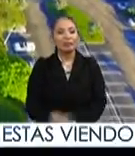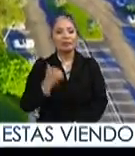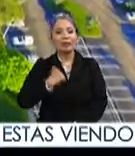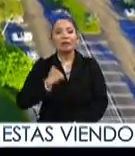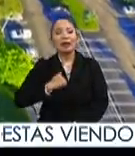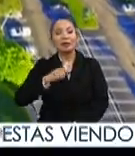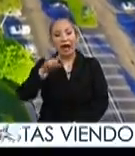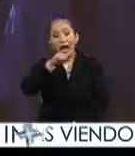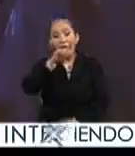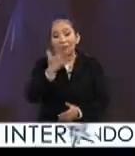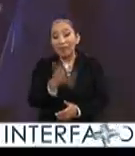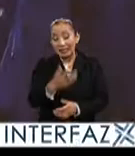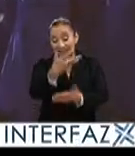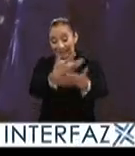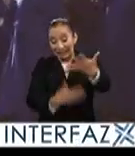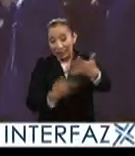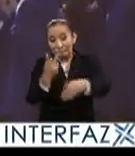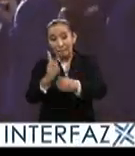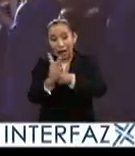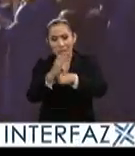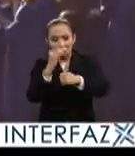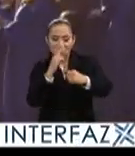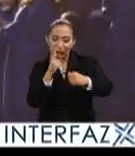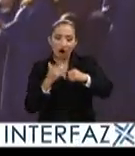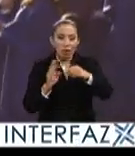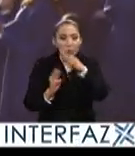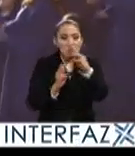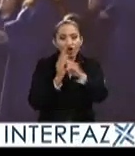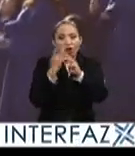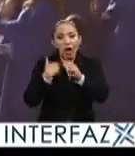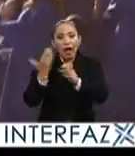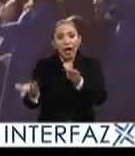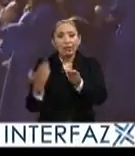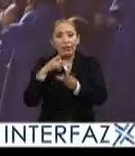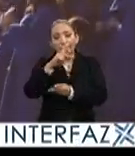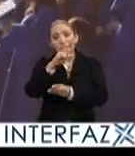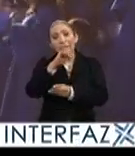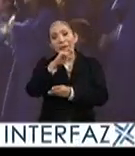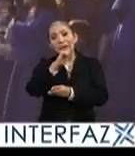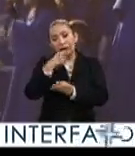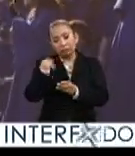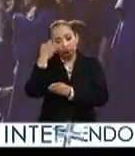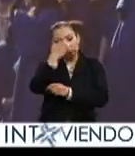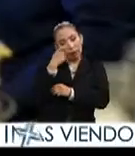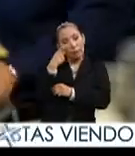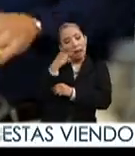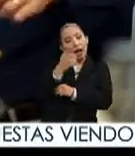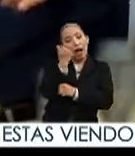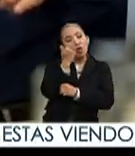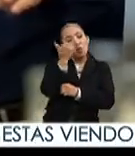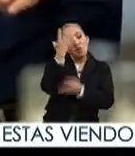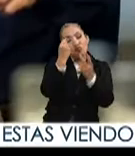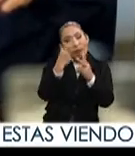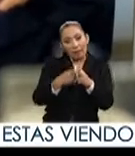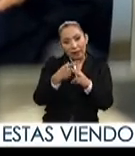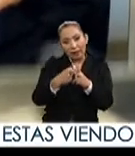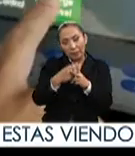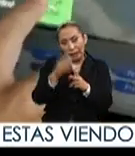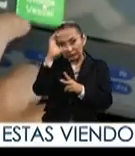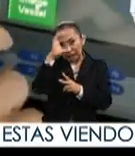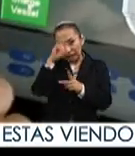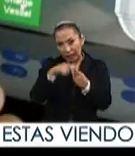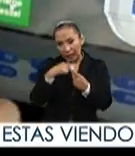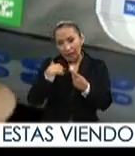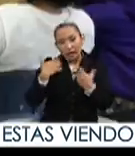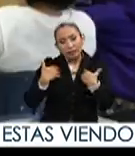Canadá se encuentra entre los 10 países mejor posicionados del mundo en el informe PISA, prueba que mide el rendimiento académico en matemáticas,